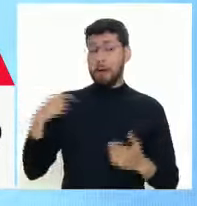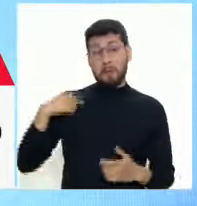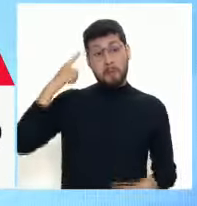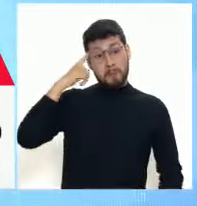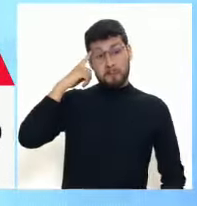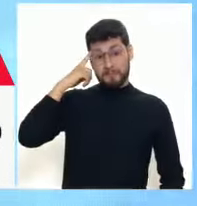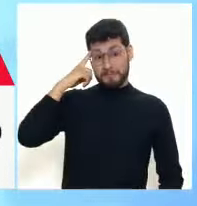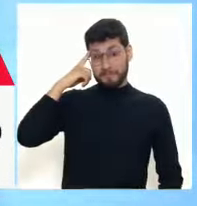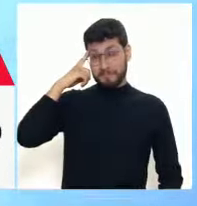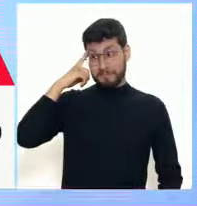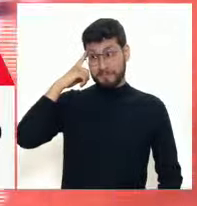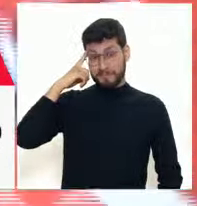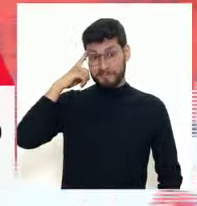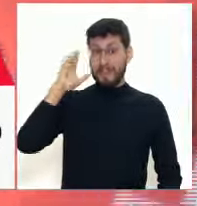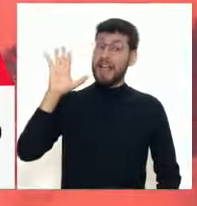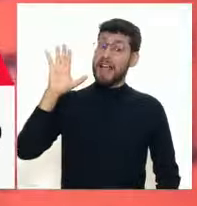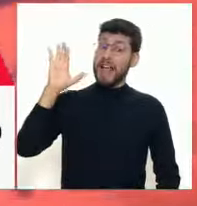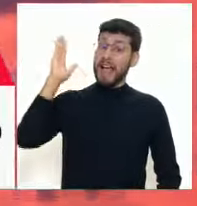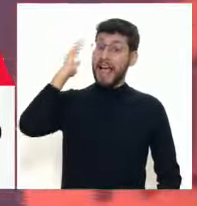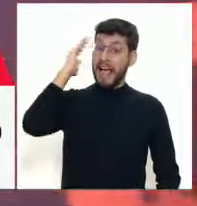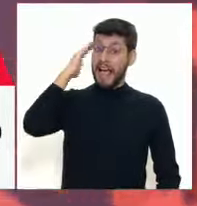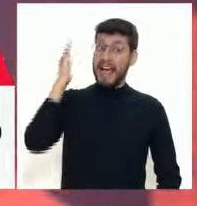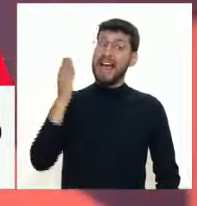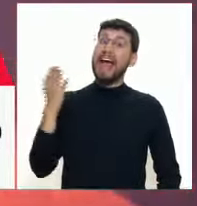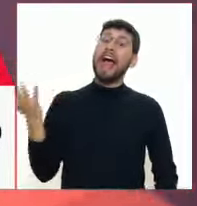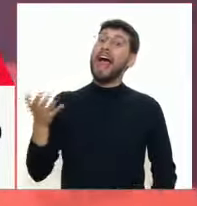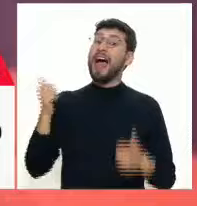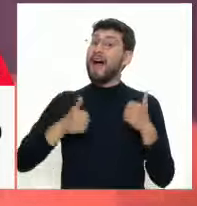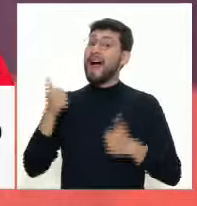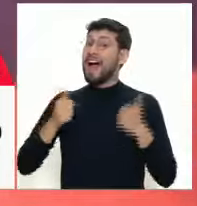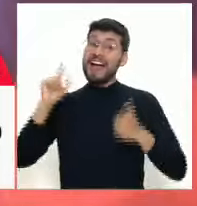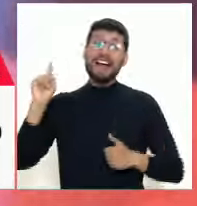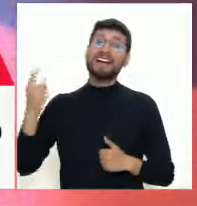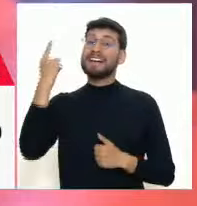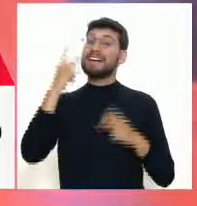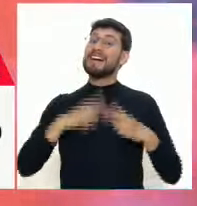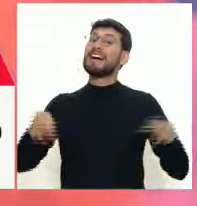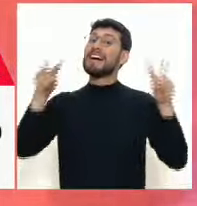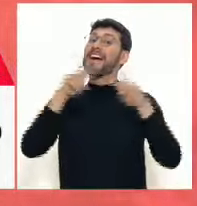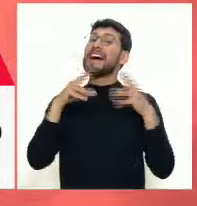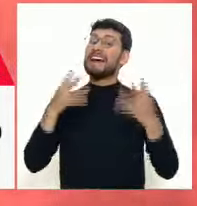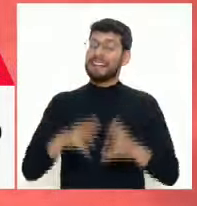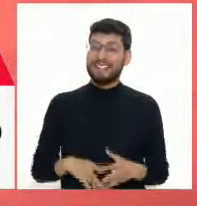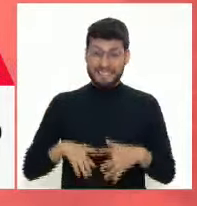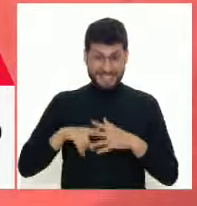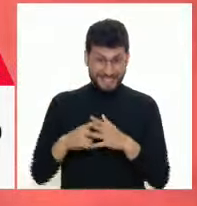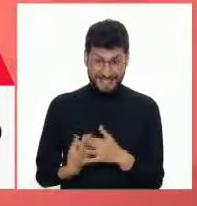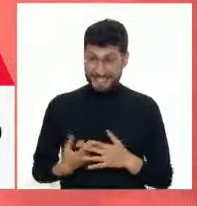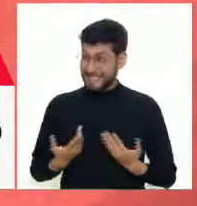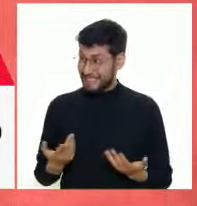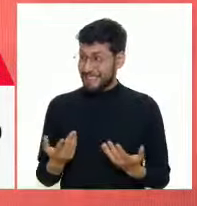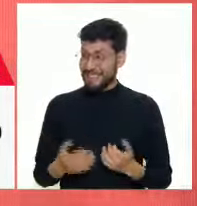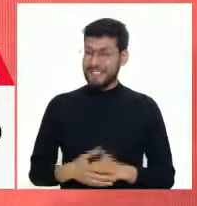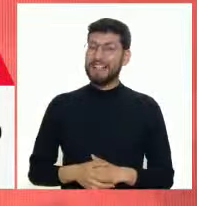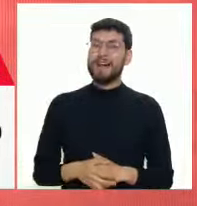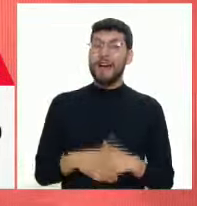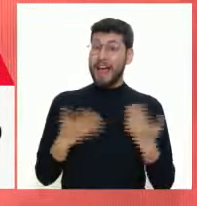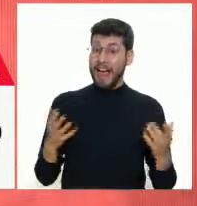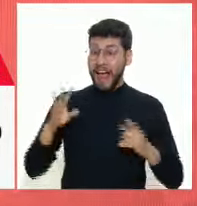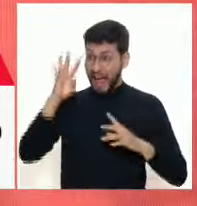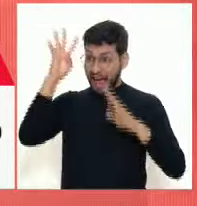creo que ya sé cuál va a ser el primer valor con el que vamos a empezar.